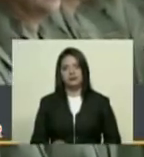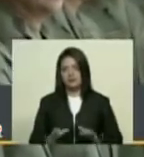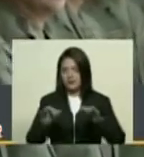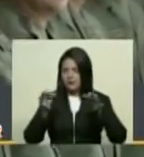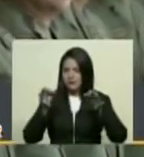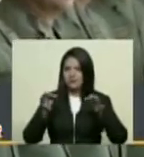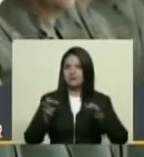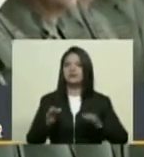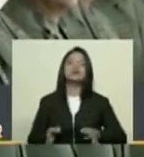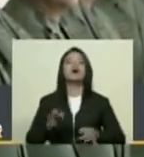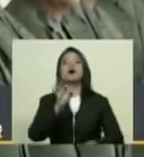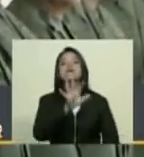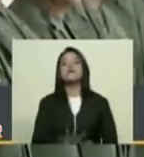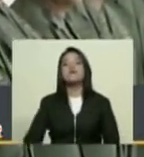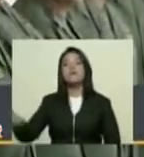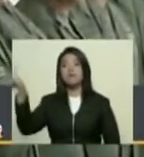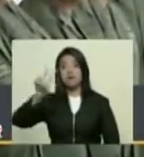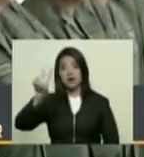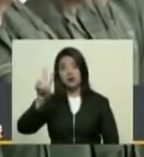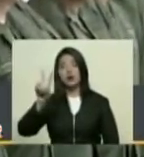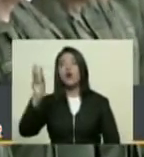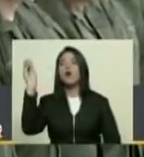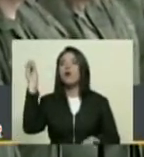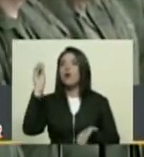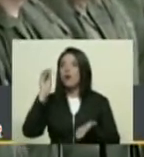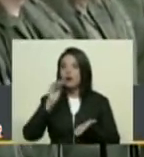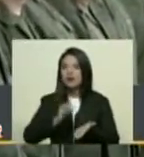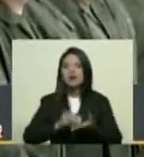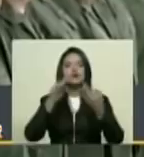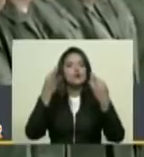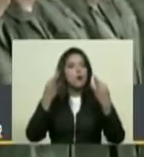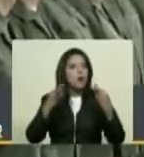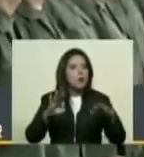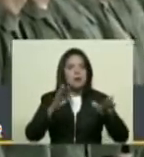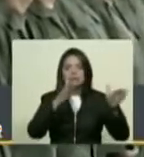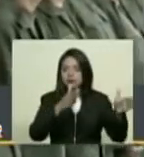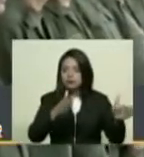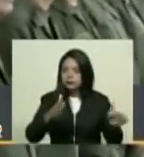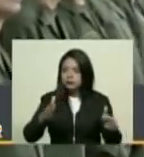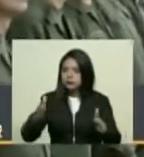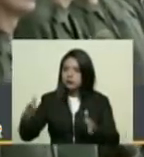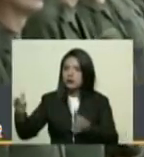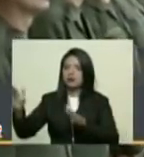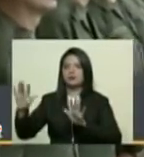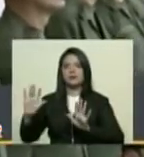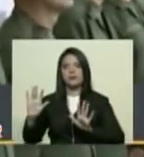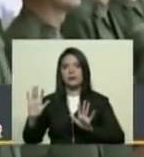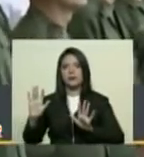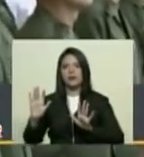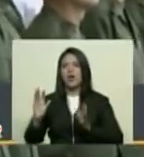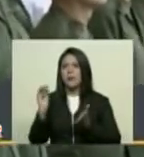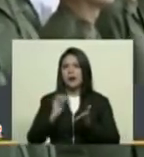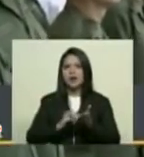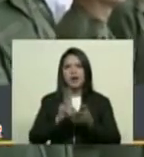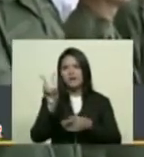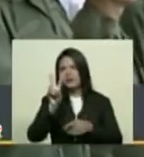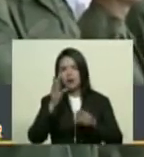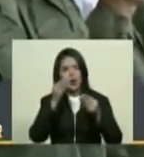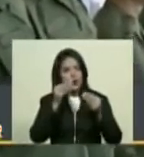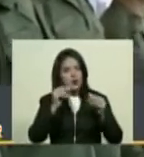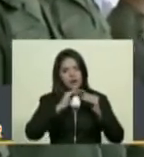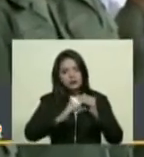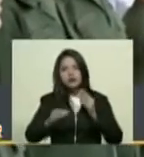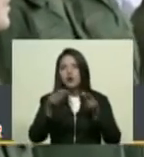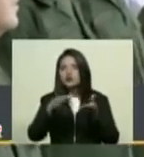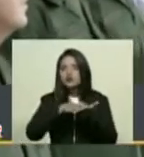más que seguros que Venezuela va a retornar a la normalidad. Y para retornar a la normalidad tenemos